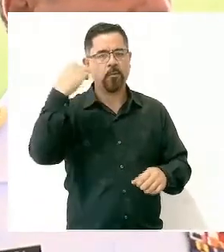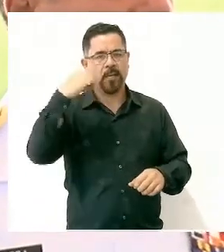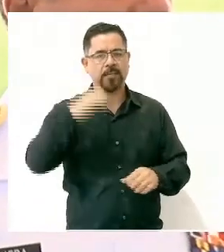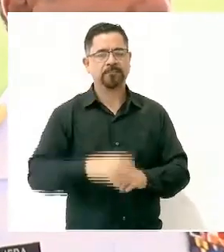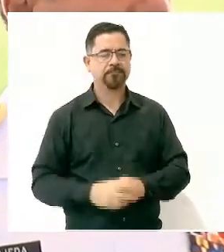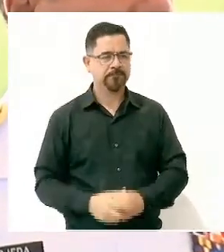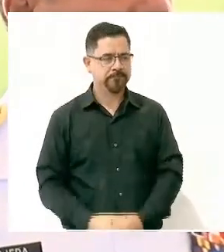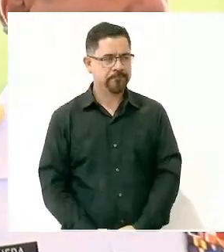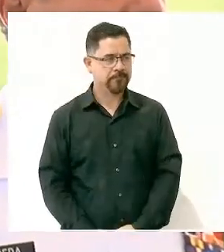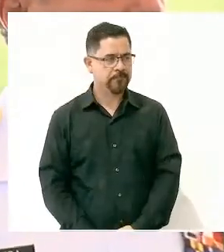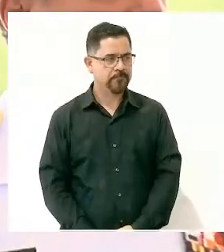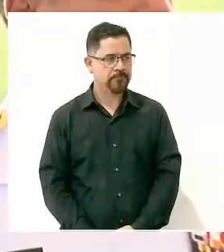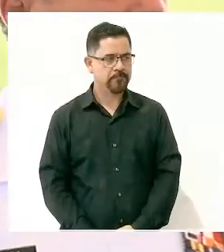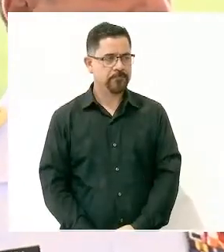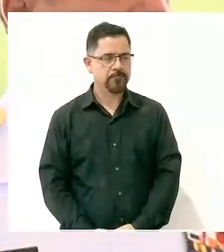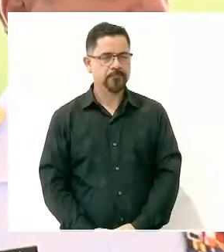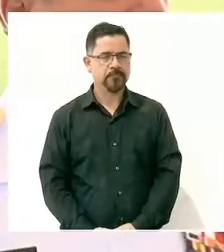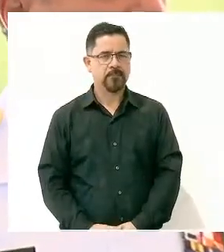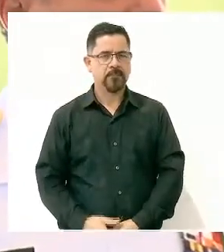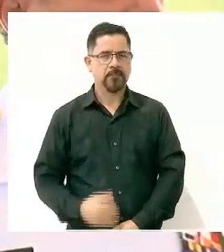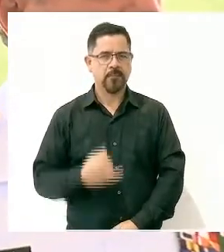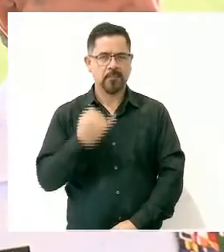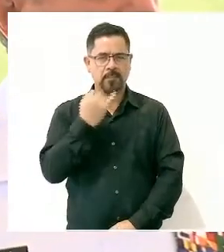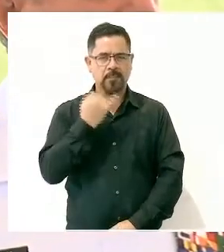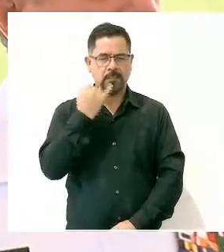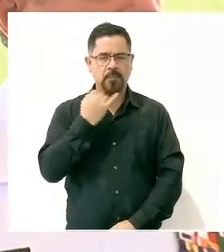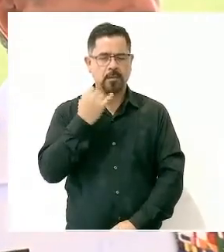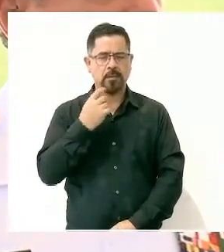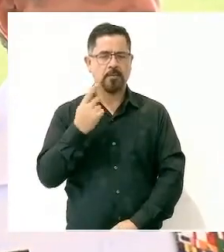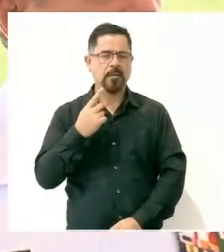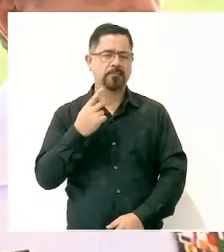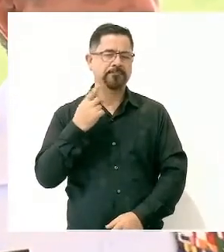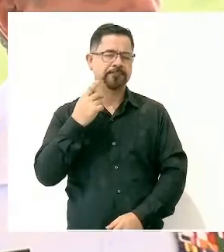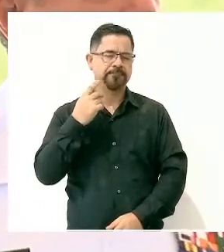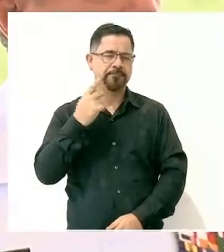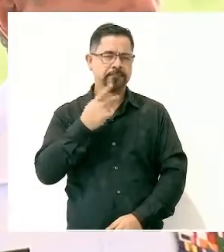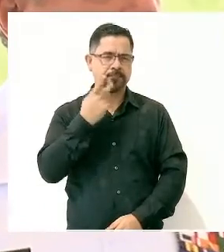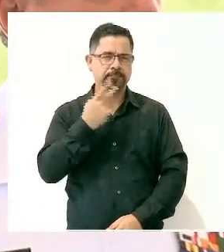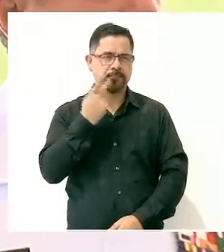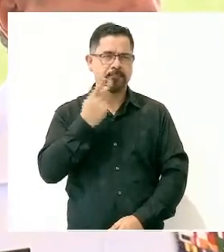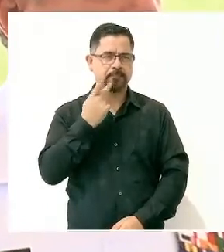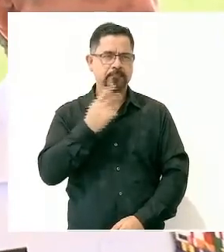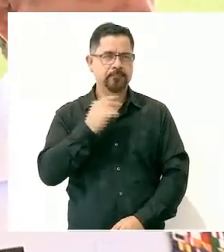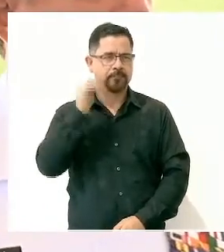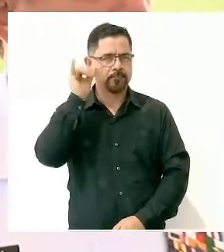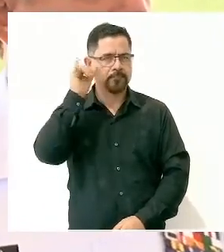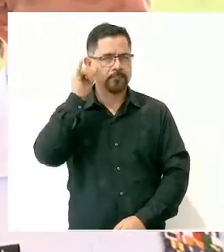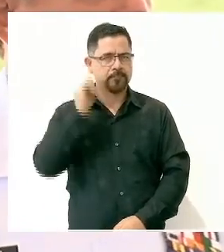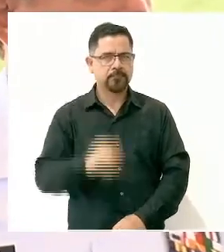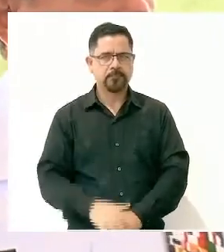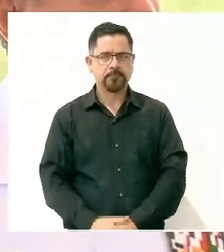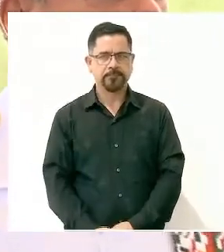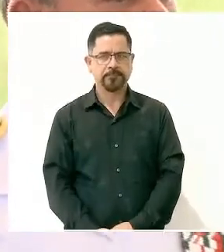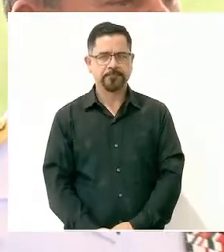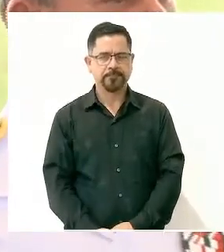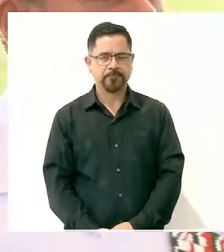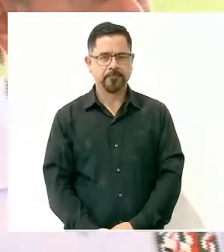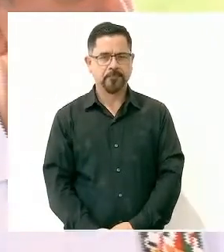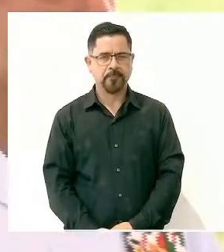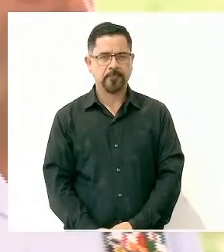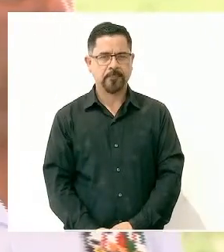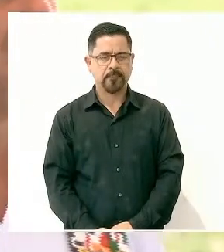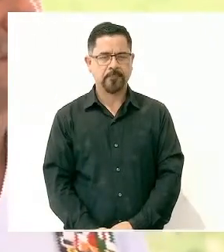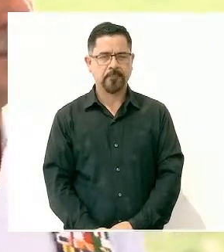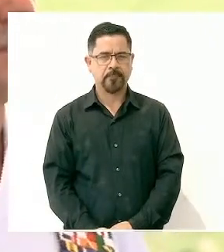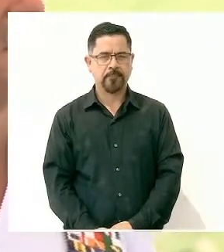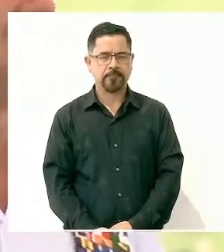Umeusim, Intoiliusim, Raju Pueblo Betana, que tinilen su ameyo buicam inim